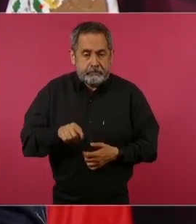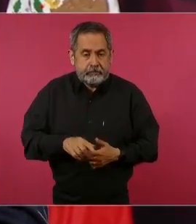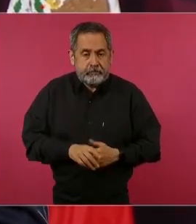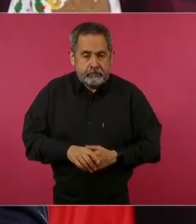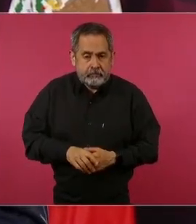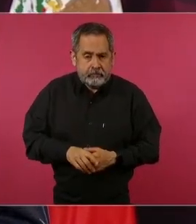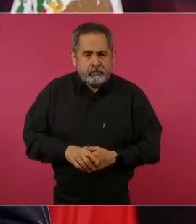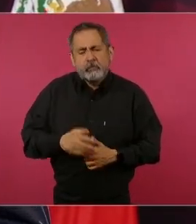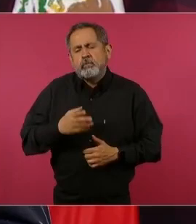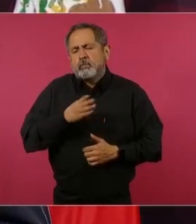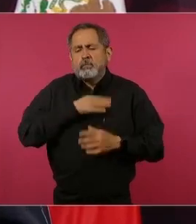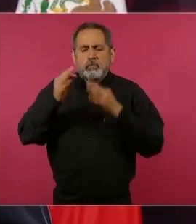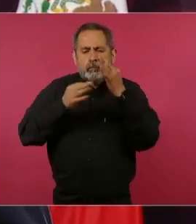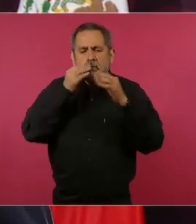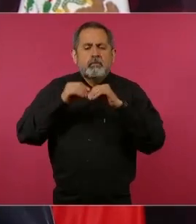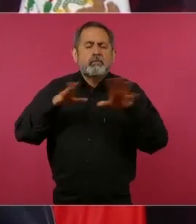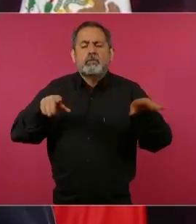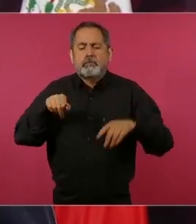Fue buena noticia